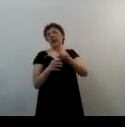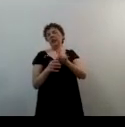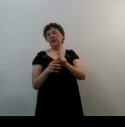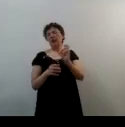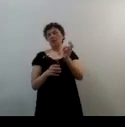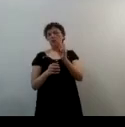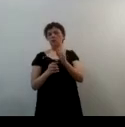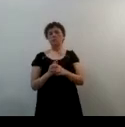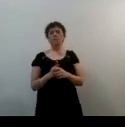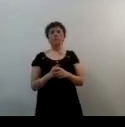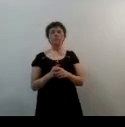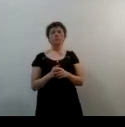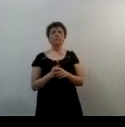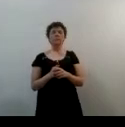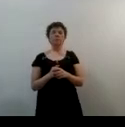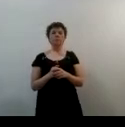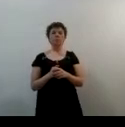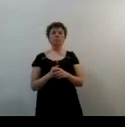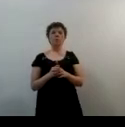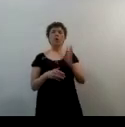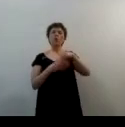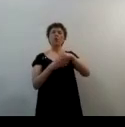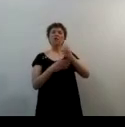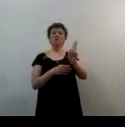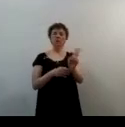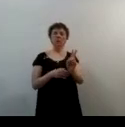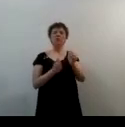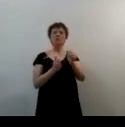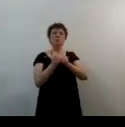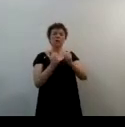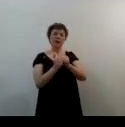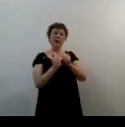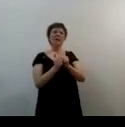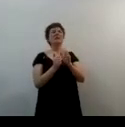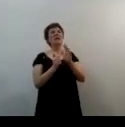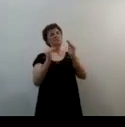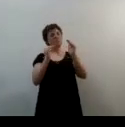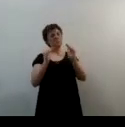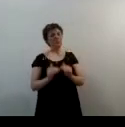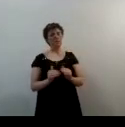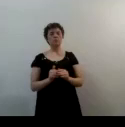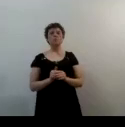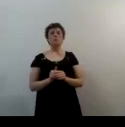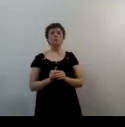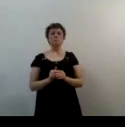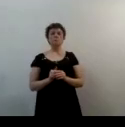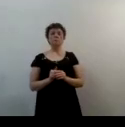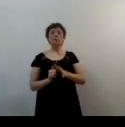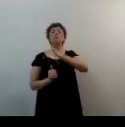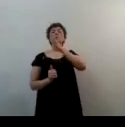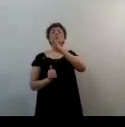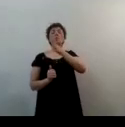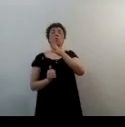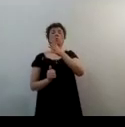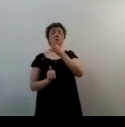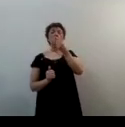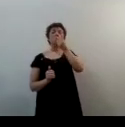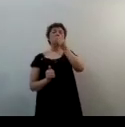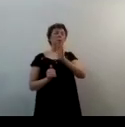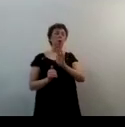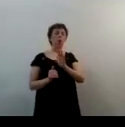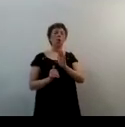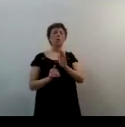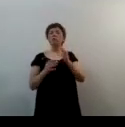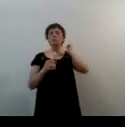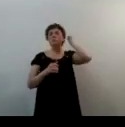nivel de contenido en vitaminas, minerales, a eso me refiero con densidad nutricional. Por eso mejor evitarlo. O sea, que si, como siempre,